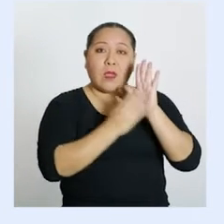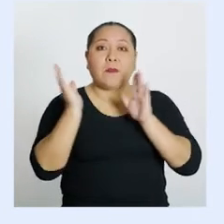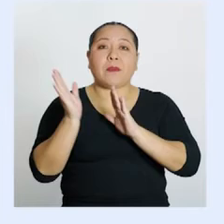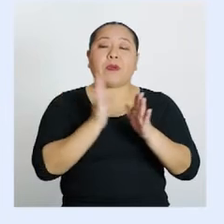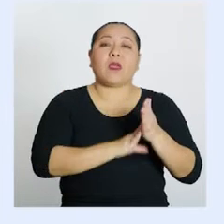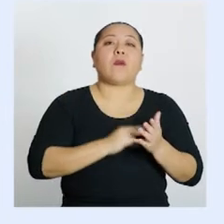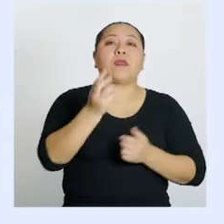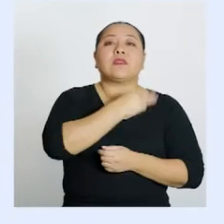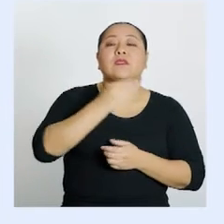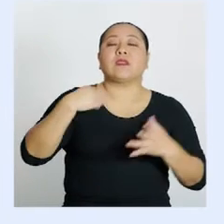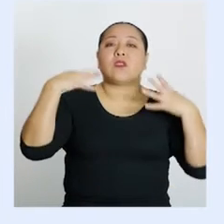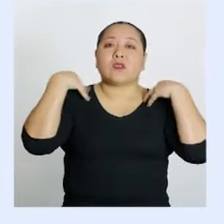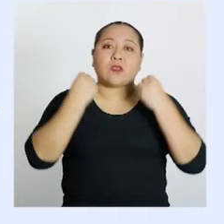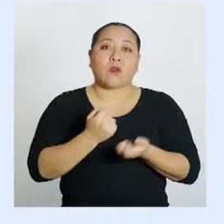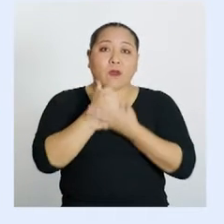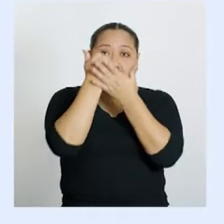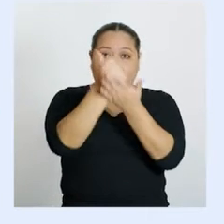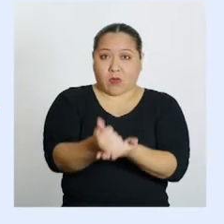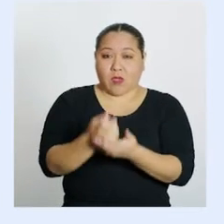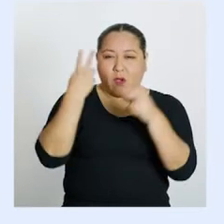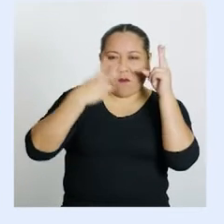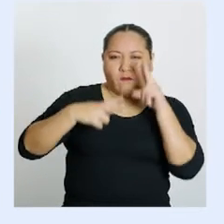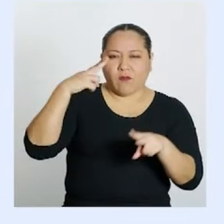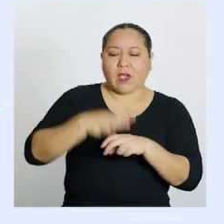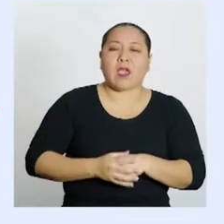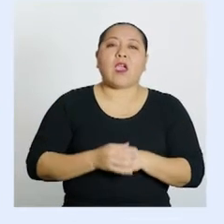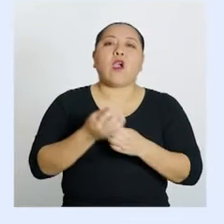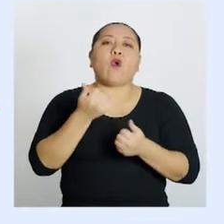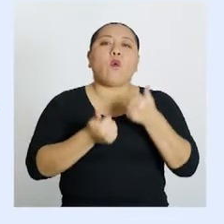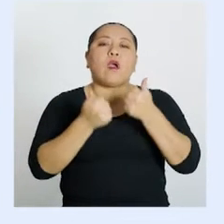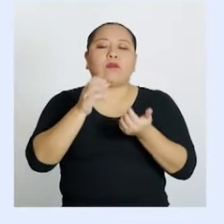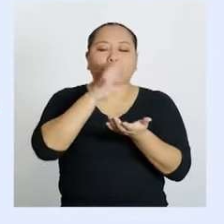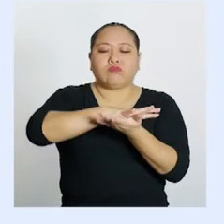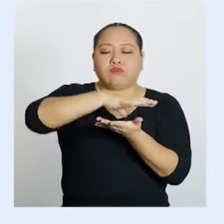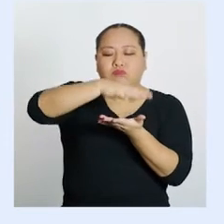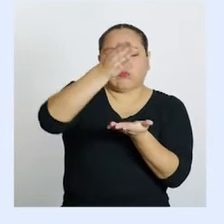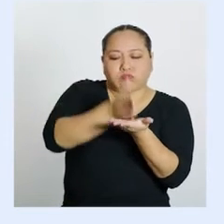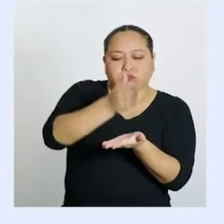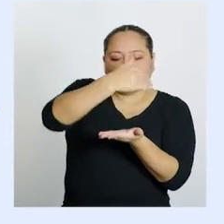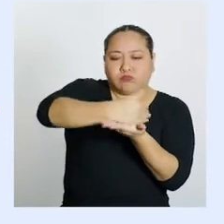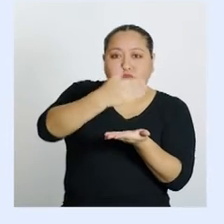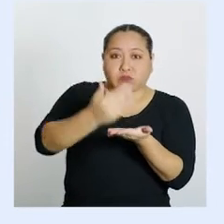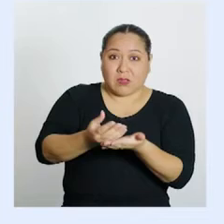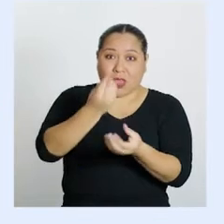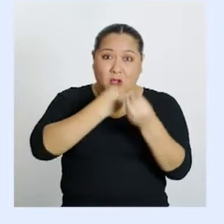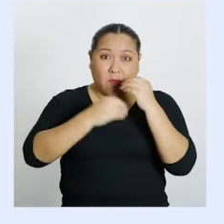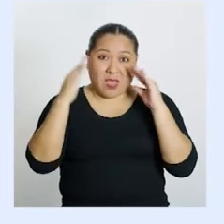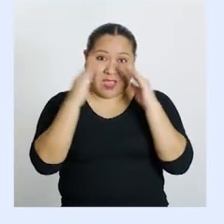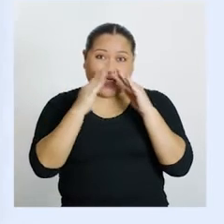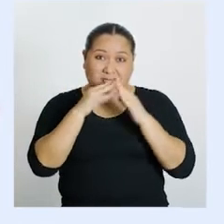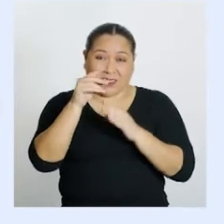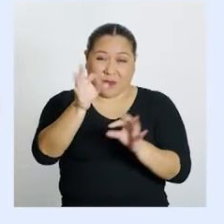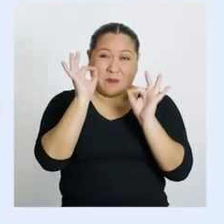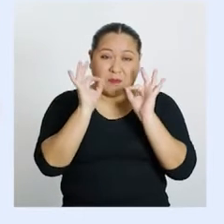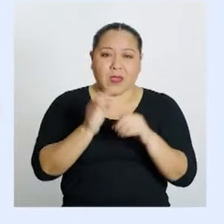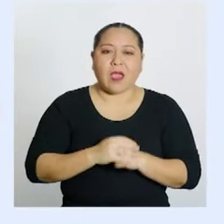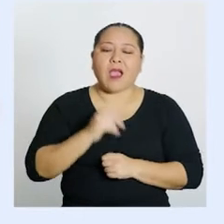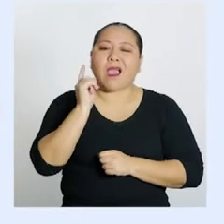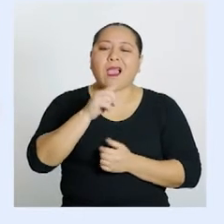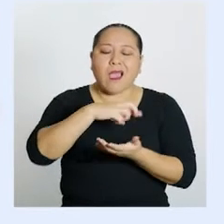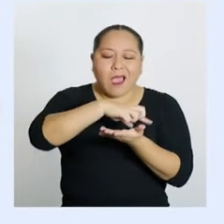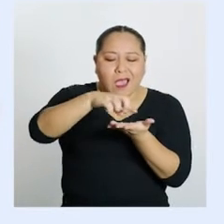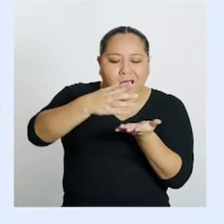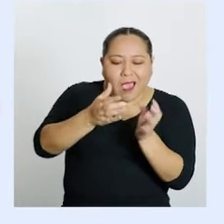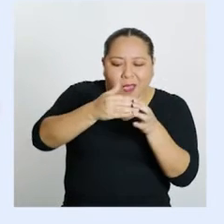el Ministerio de Salud para ayudarnos a visualizar las porciones del plato de comida casera ideal. Ya veo. El plato